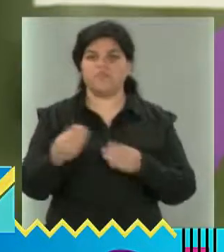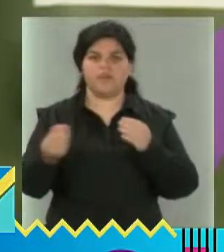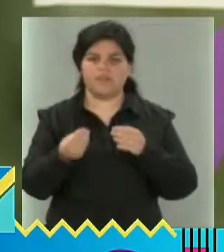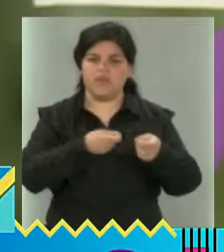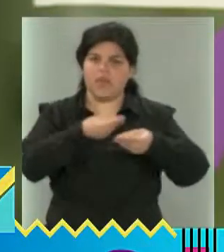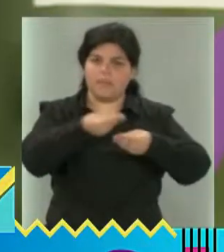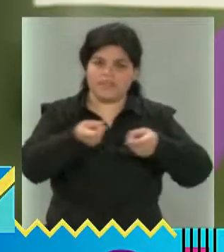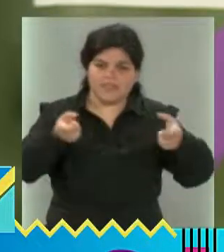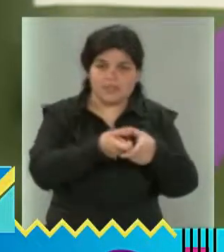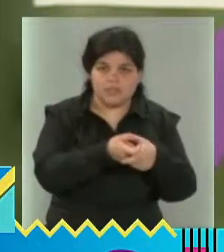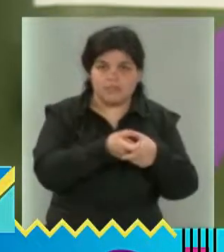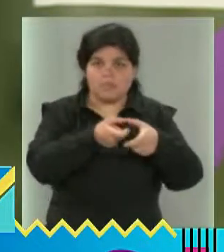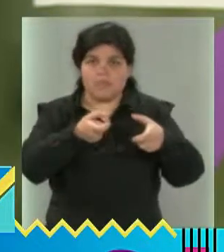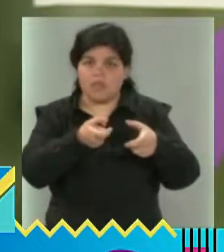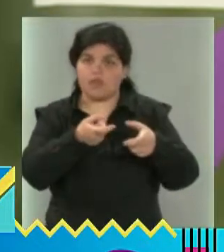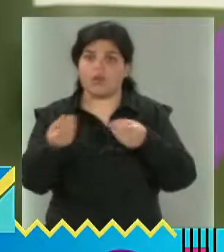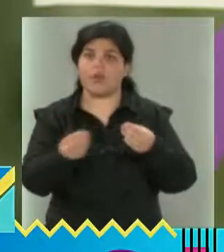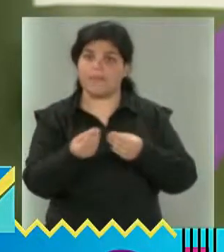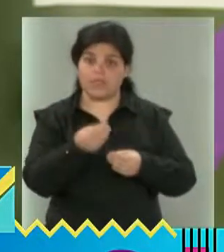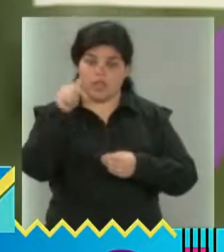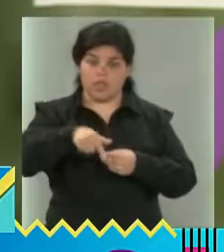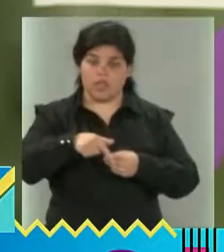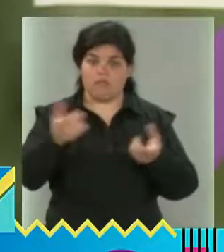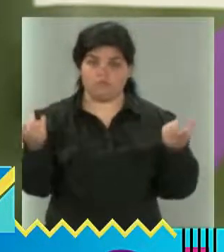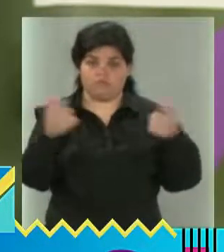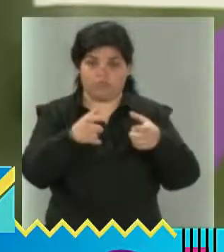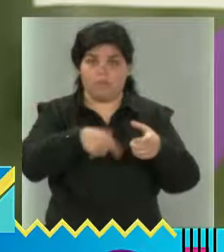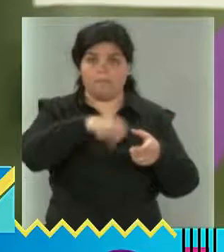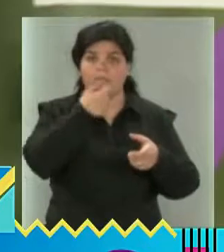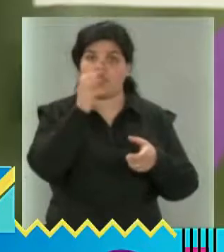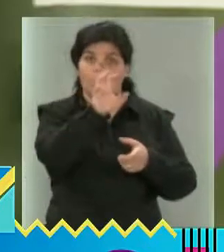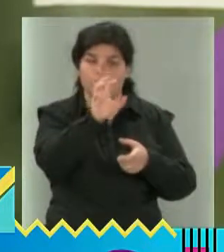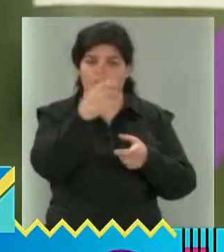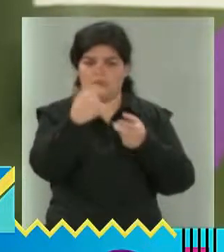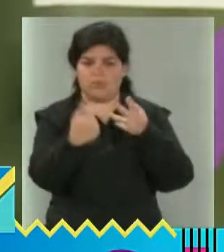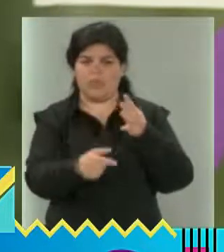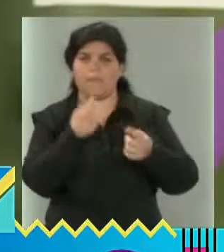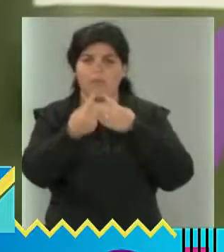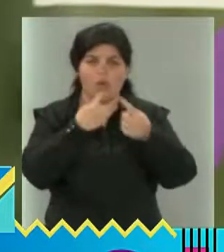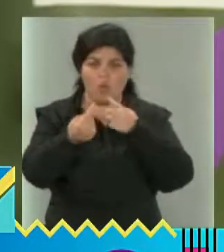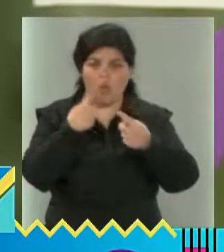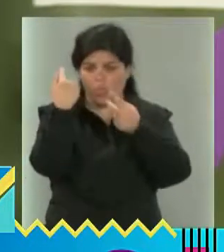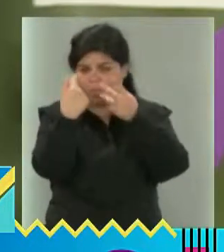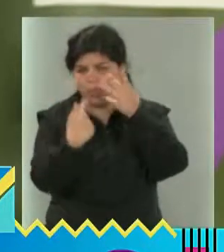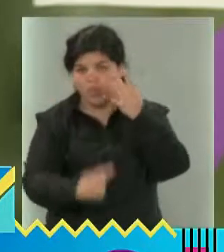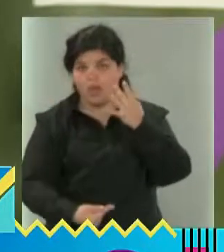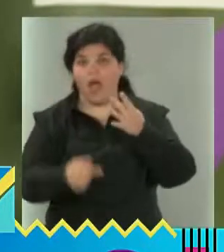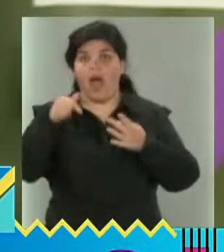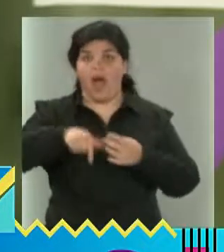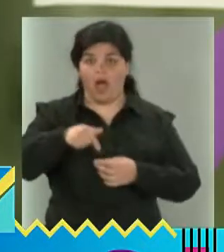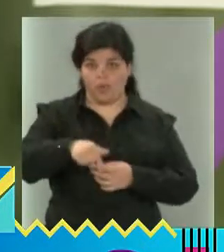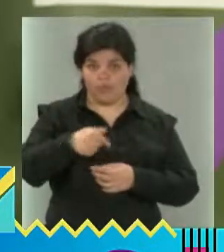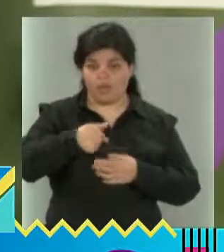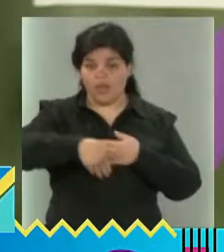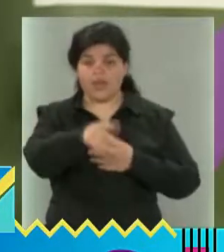¿sí? Que en un contexto de mucha concentración en nuestra provincia. Bueno, son muchas preguntas que nos vamos a ir haciendo y que vamos a intentar contestar aquí